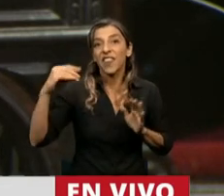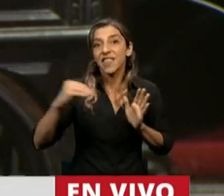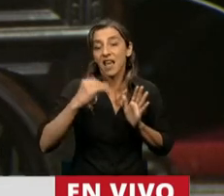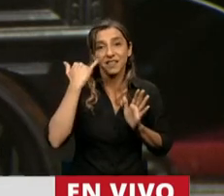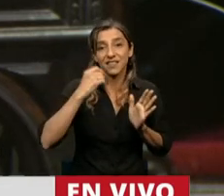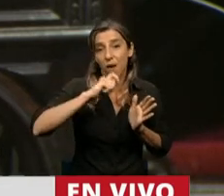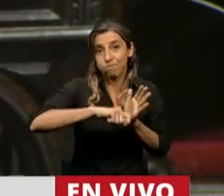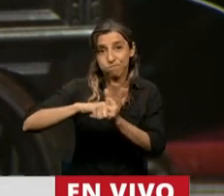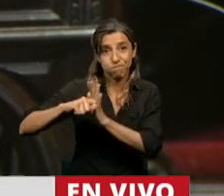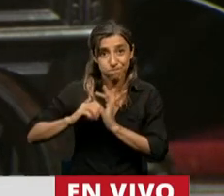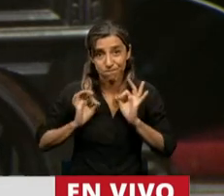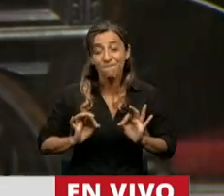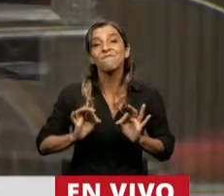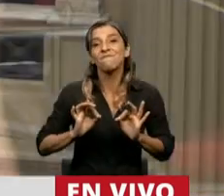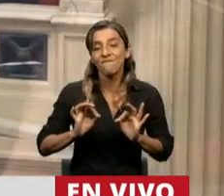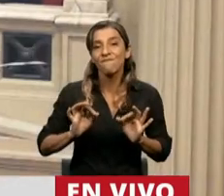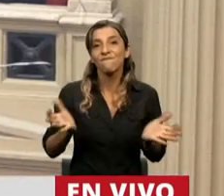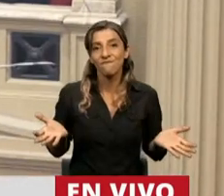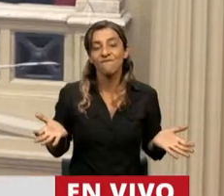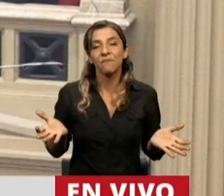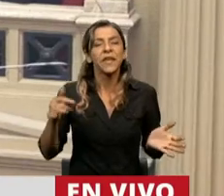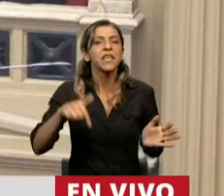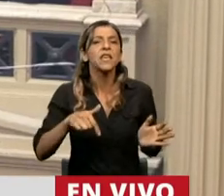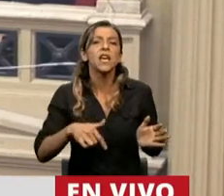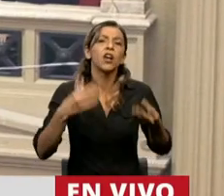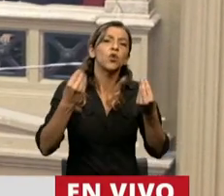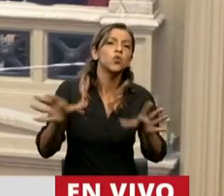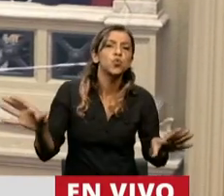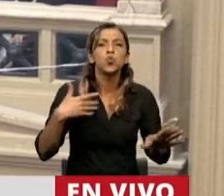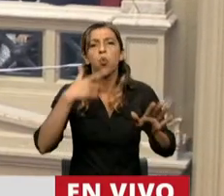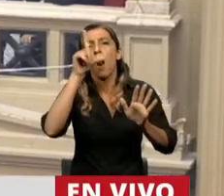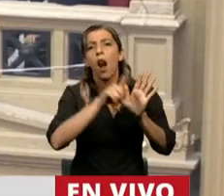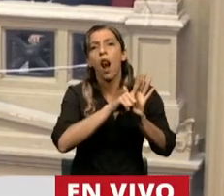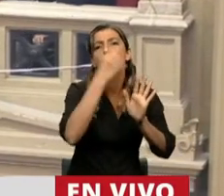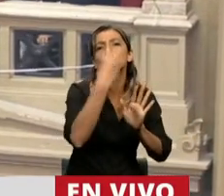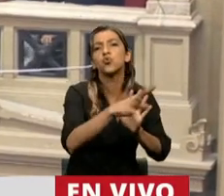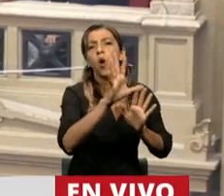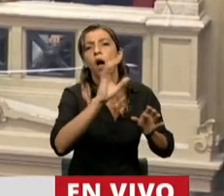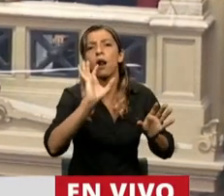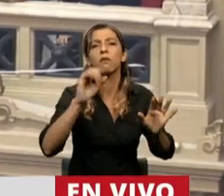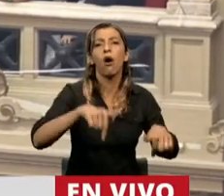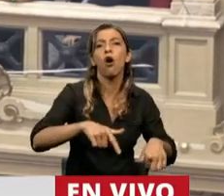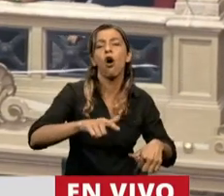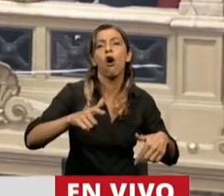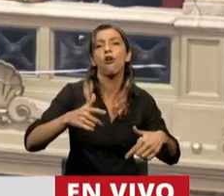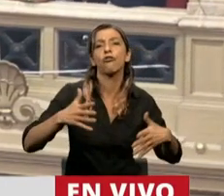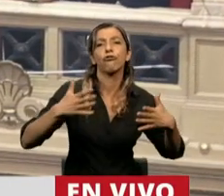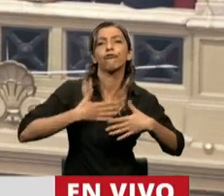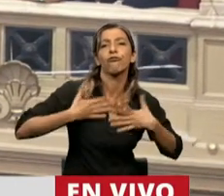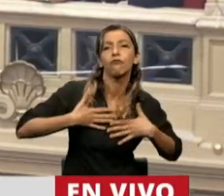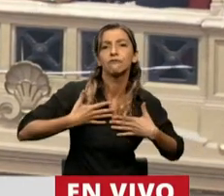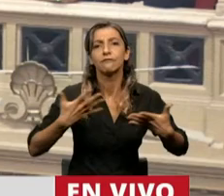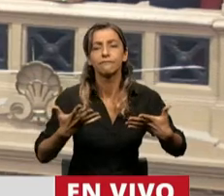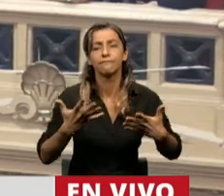no es ni puede ser una medida aislada, inconexa, que festejemos hoy, que mañana